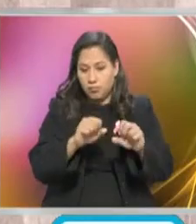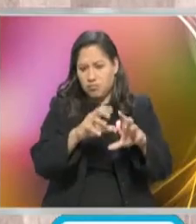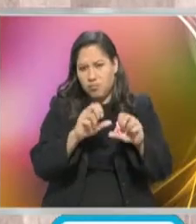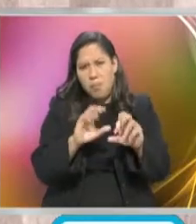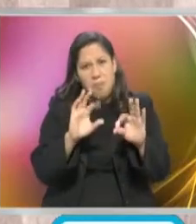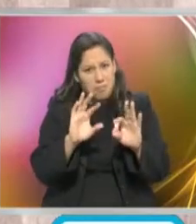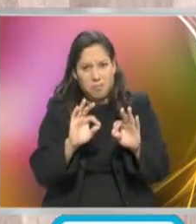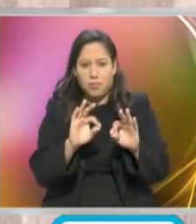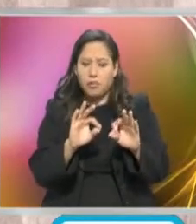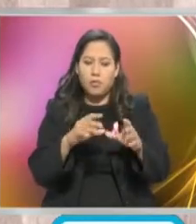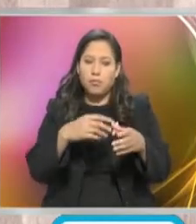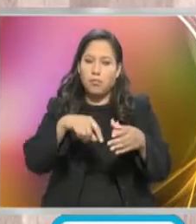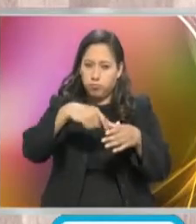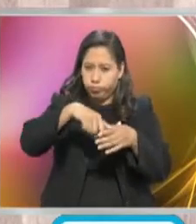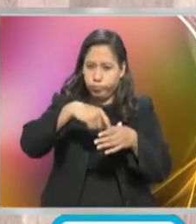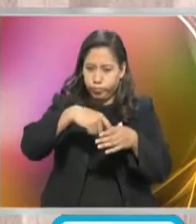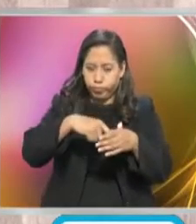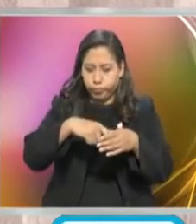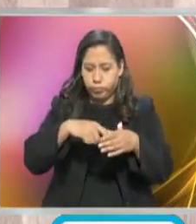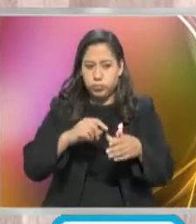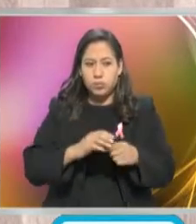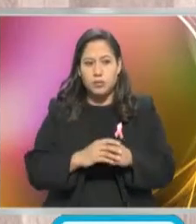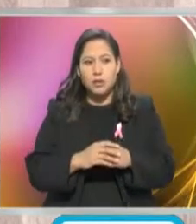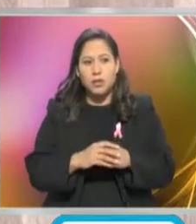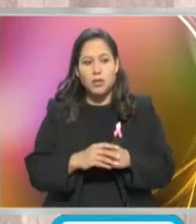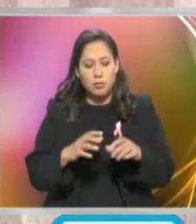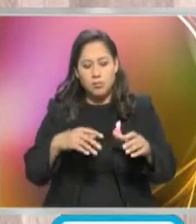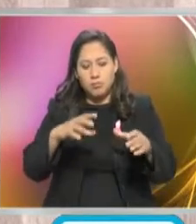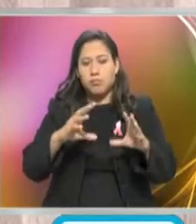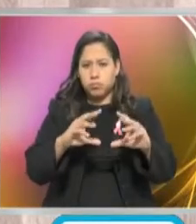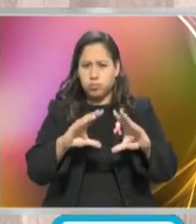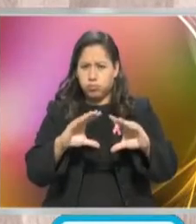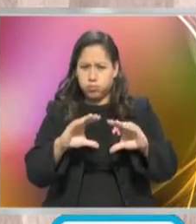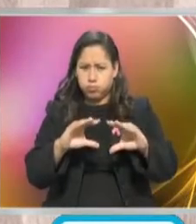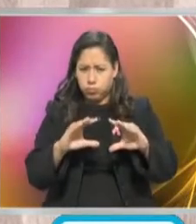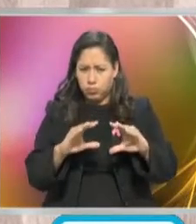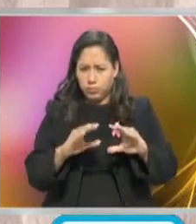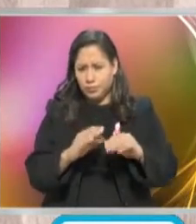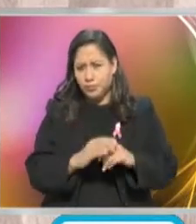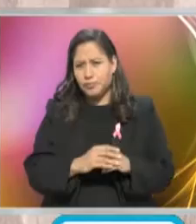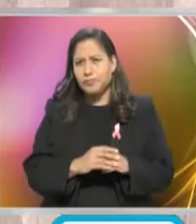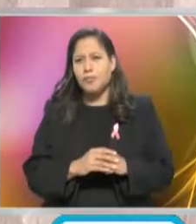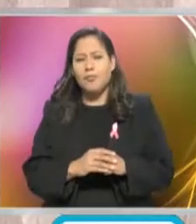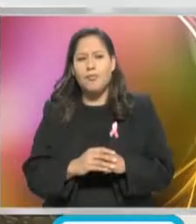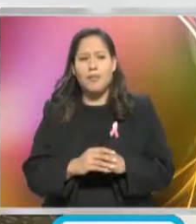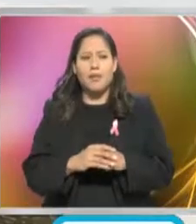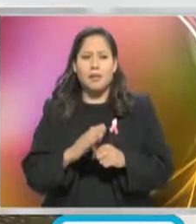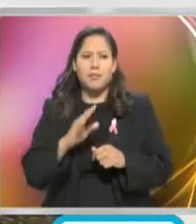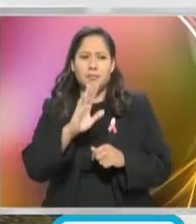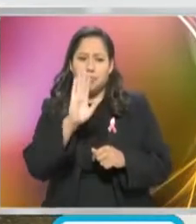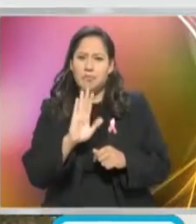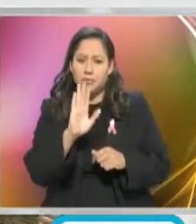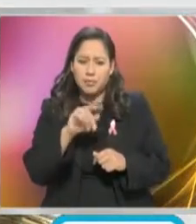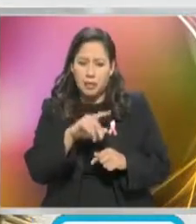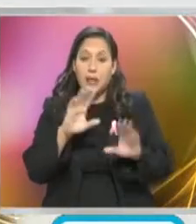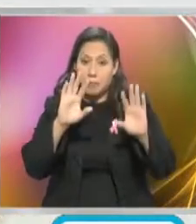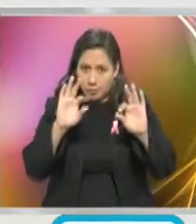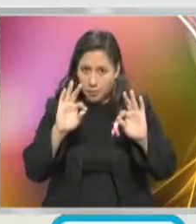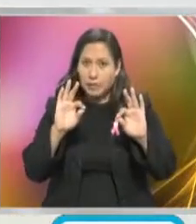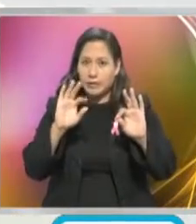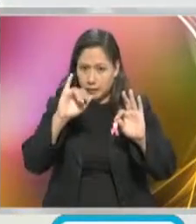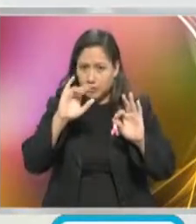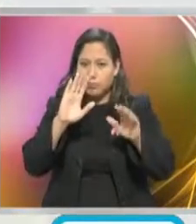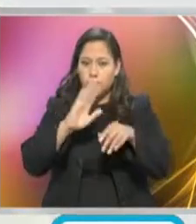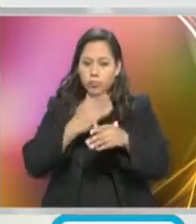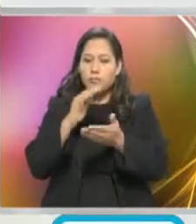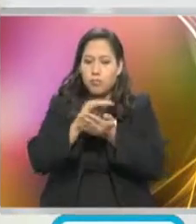que Ok. te traigas así en la mano, ¿no? Sino que queda sueltito. O sea, se ve... O sea, sí queda pegajoso porque hacen bolitas,